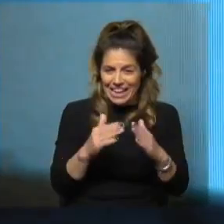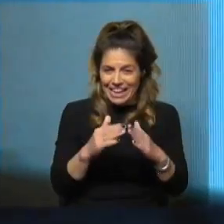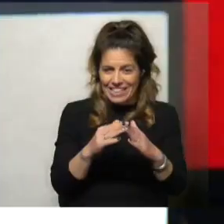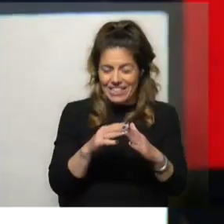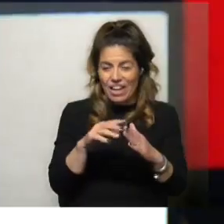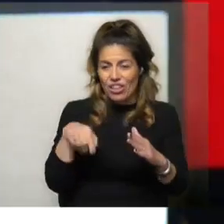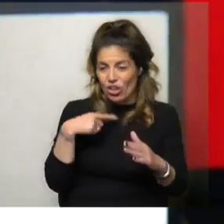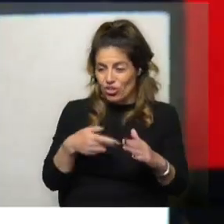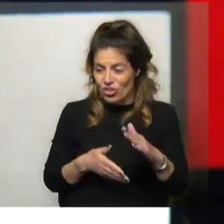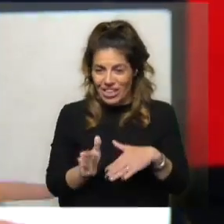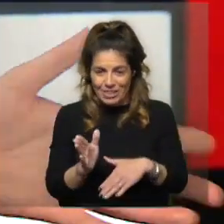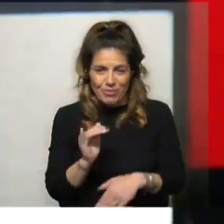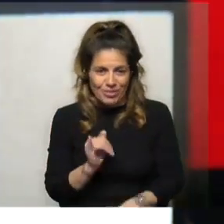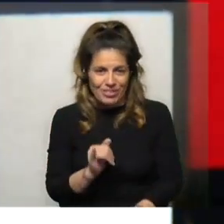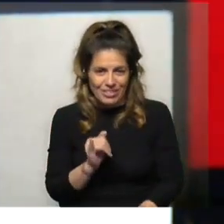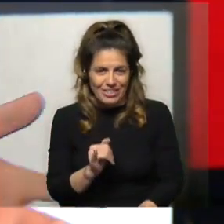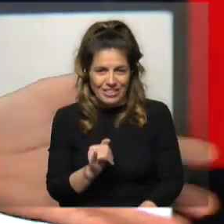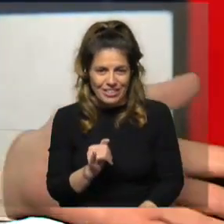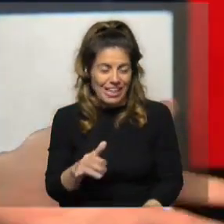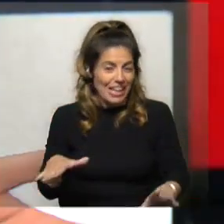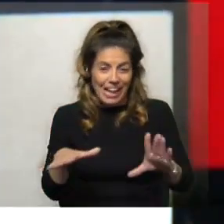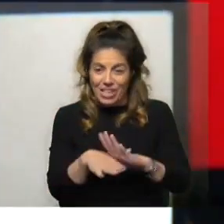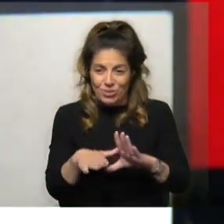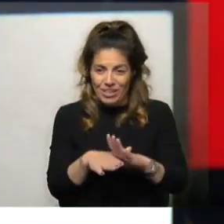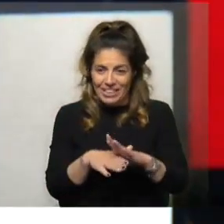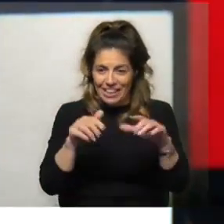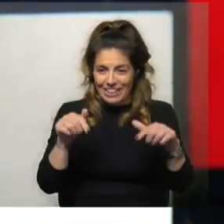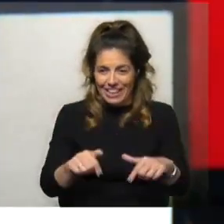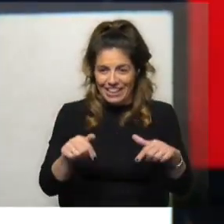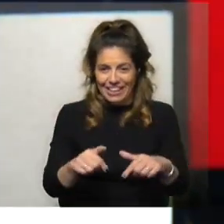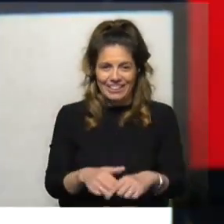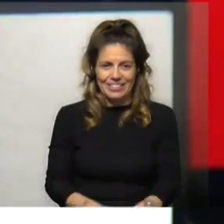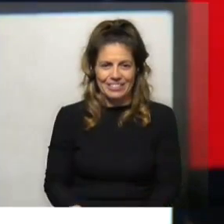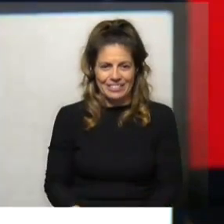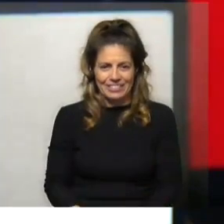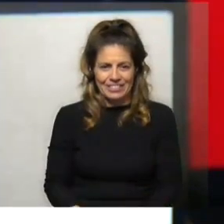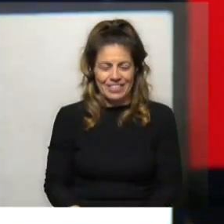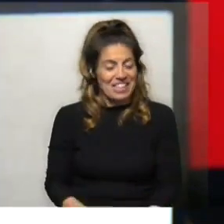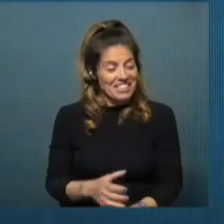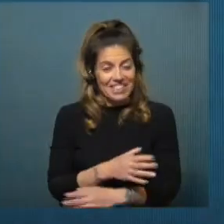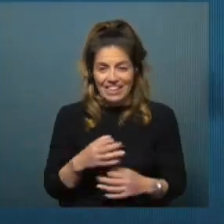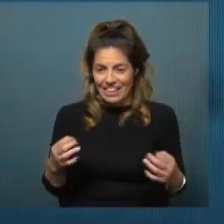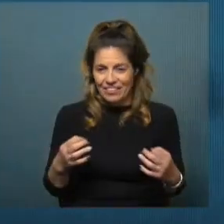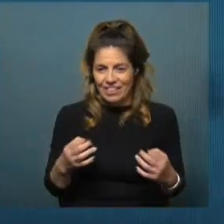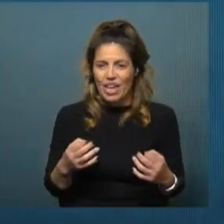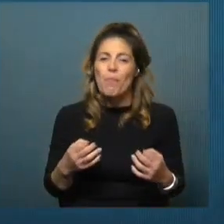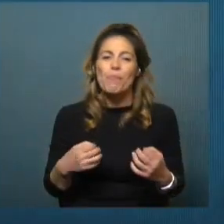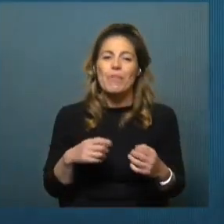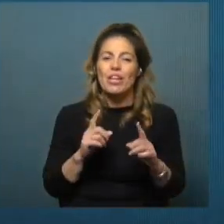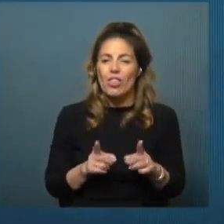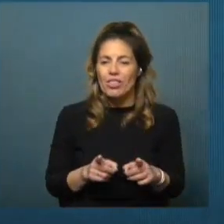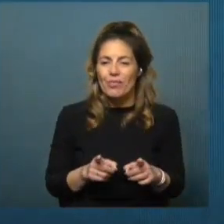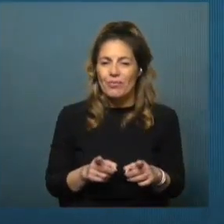exactamente Exactamente La casualidad que Ed tiene acá la es increíble es increíble porque no Pero además